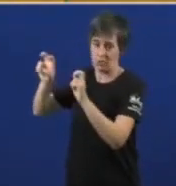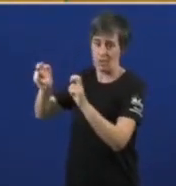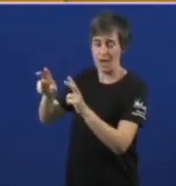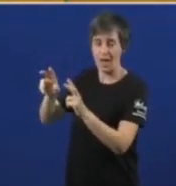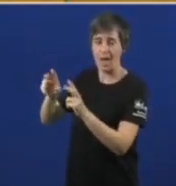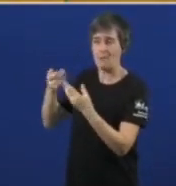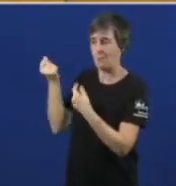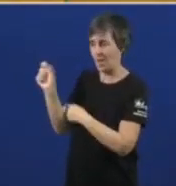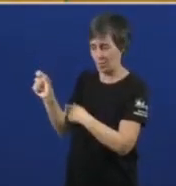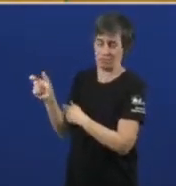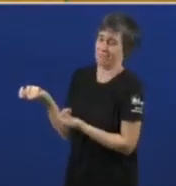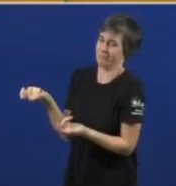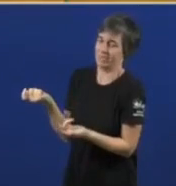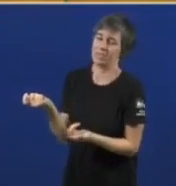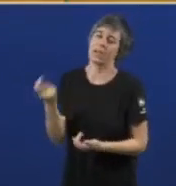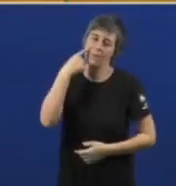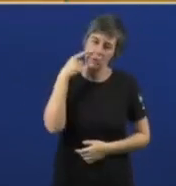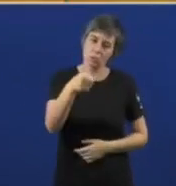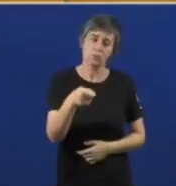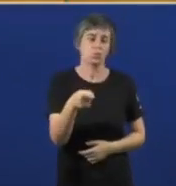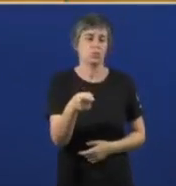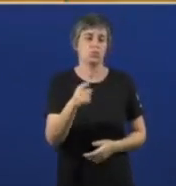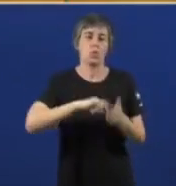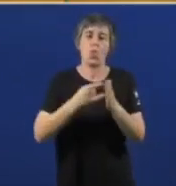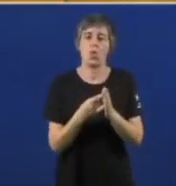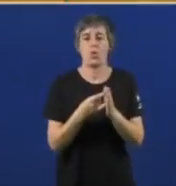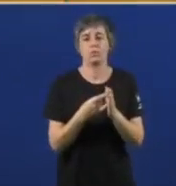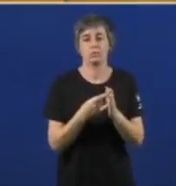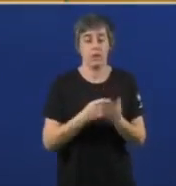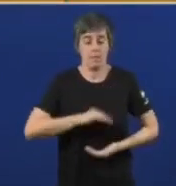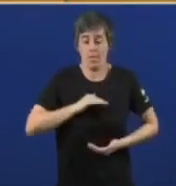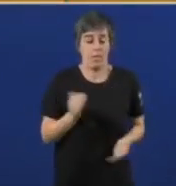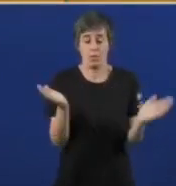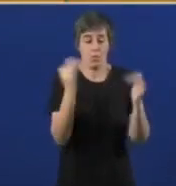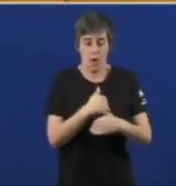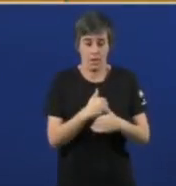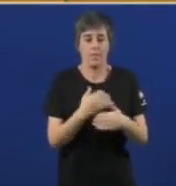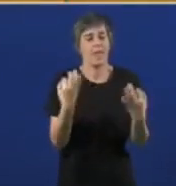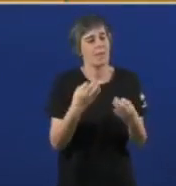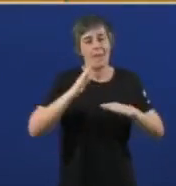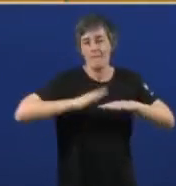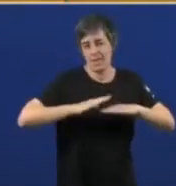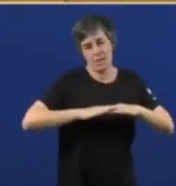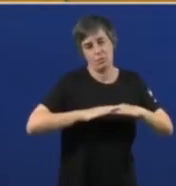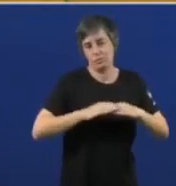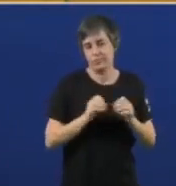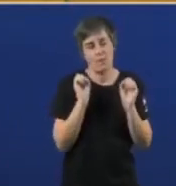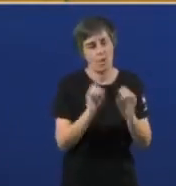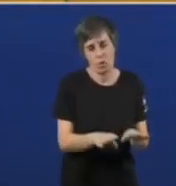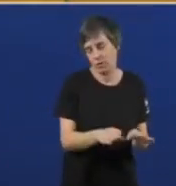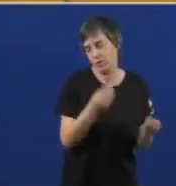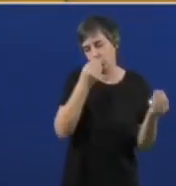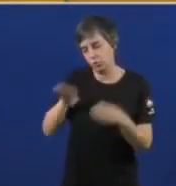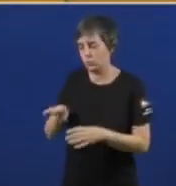poñer solucións, desde logo o que debería de facer é deixar sitio. Porque é sorprendente que leve